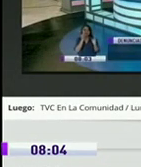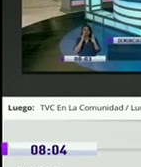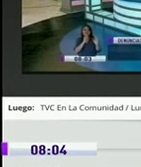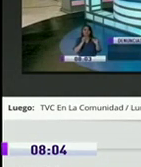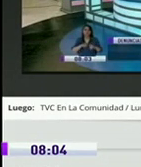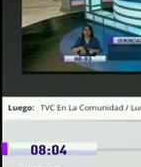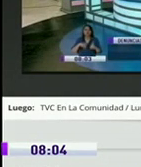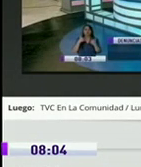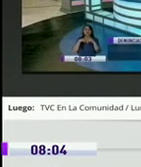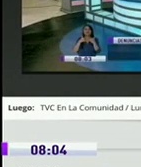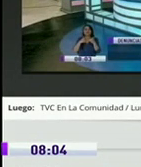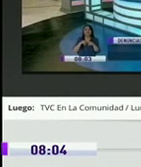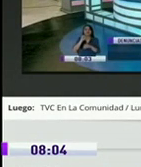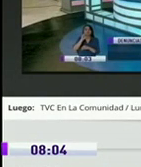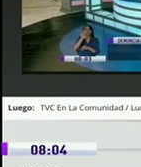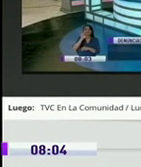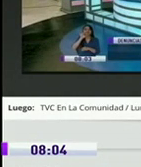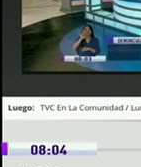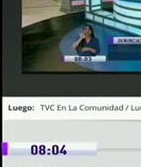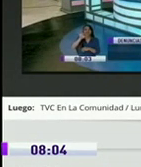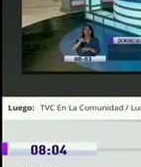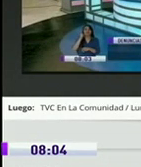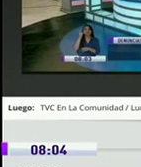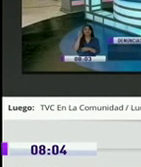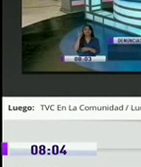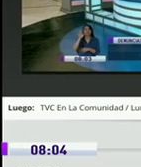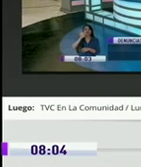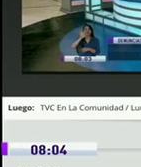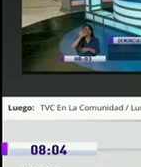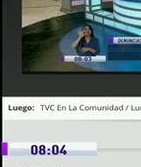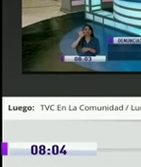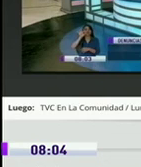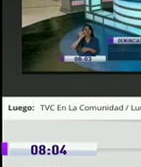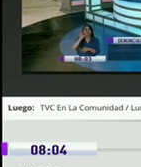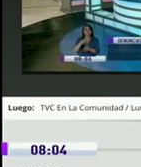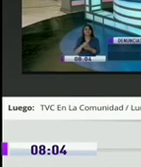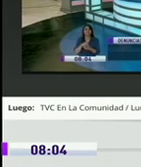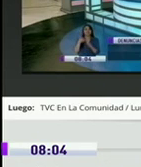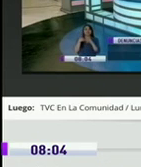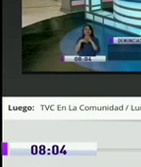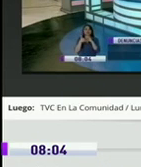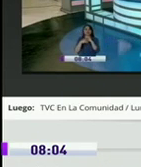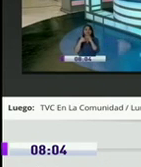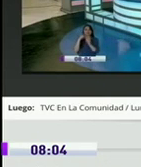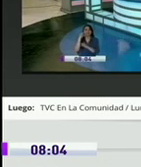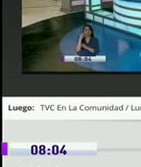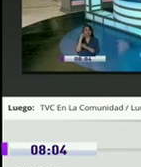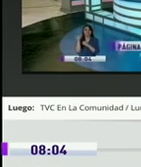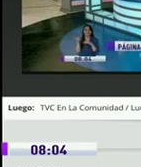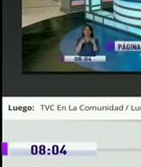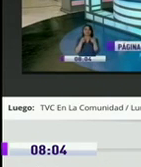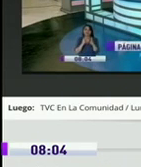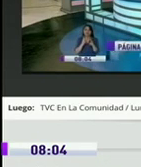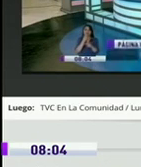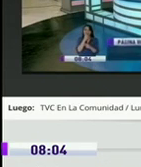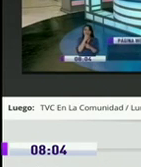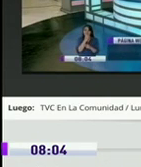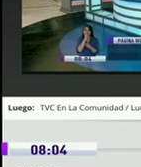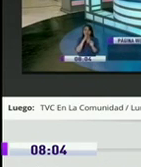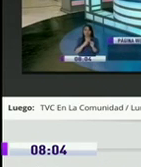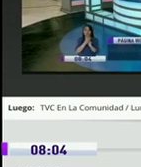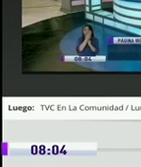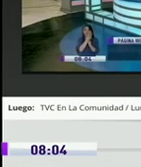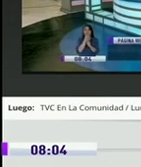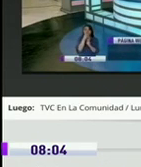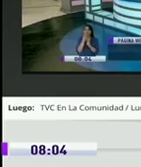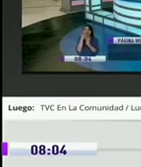Ahí está el Álvarez hablando y Laberinto también. Ahí está. Un abrazo fuerte para todos ustedes. Entonces, ya saben, las líneas están abiertas también, las redes